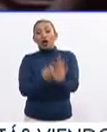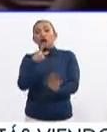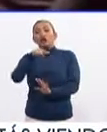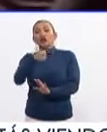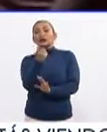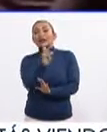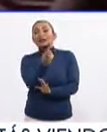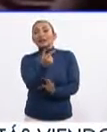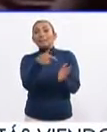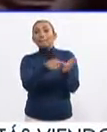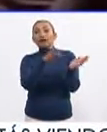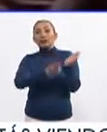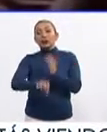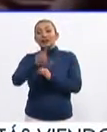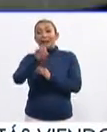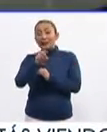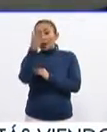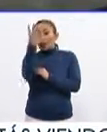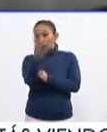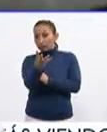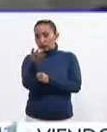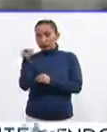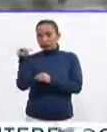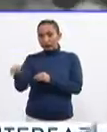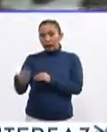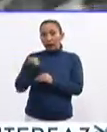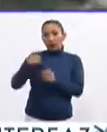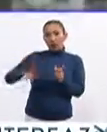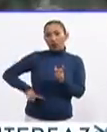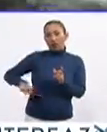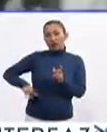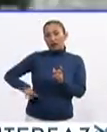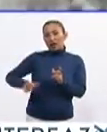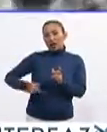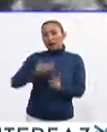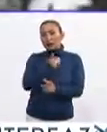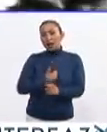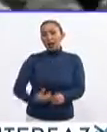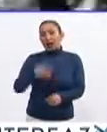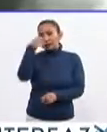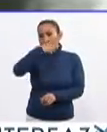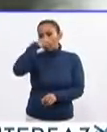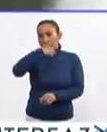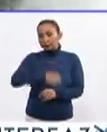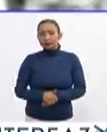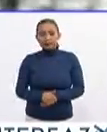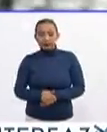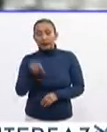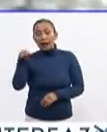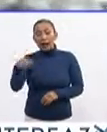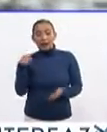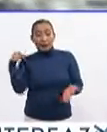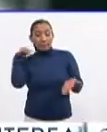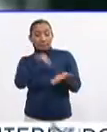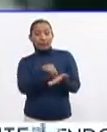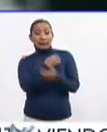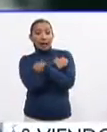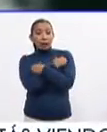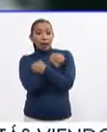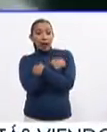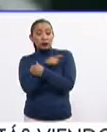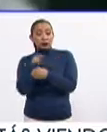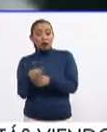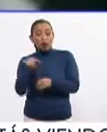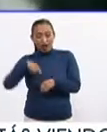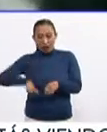el 12 de diciembre de 1934, durante el mandato del presidente Lázaro Cárdenas, que establecía que la educación